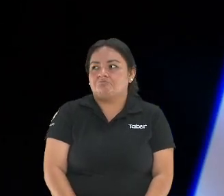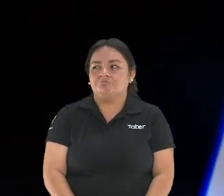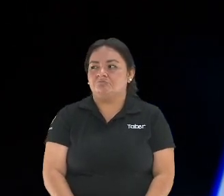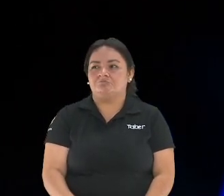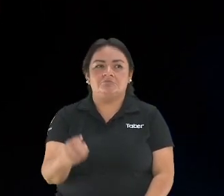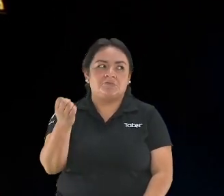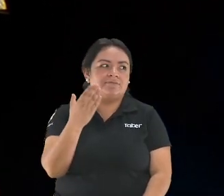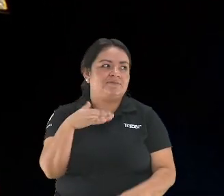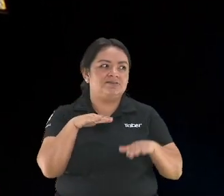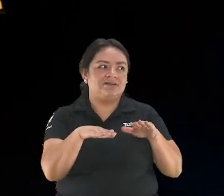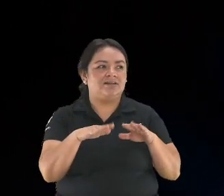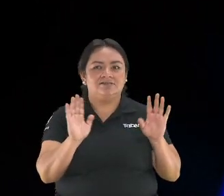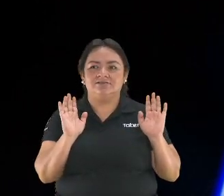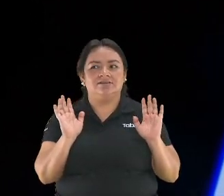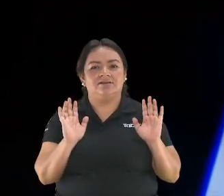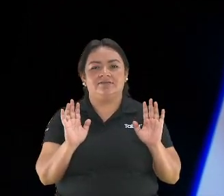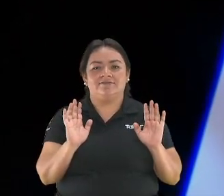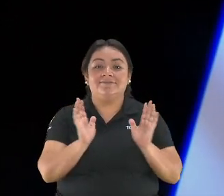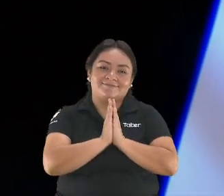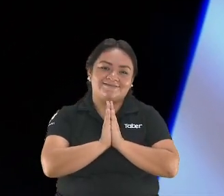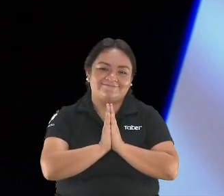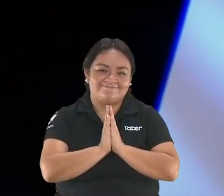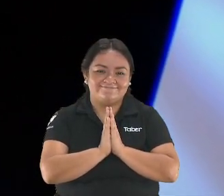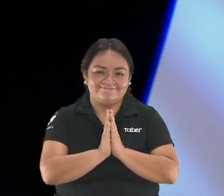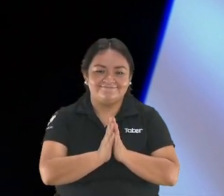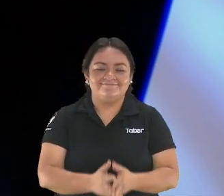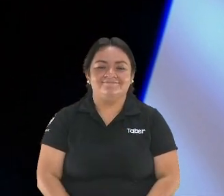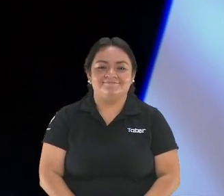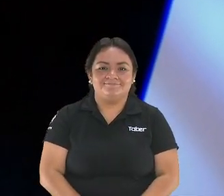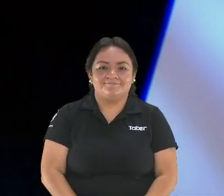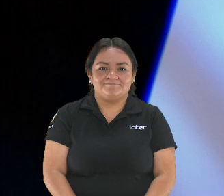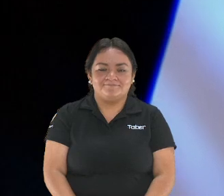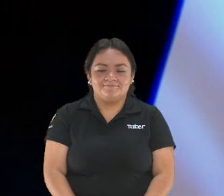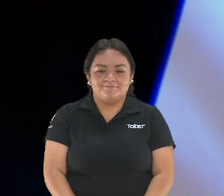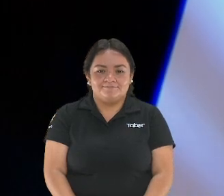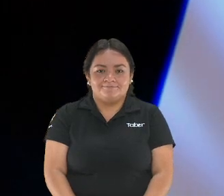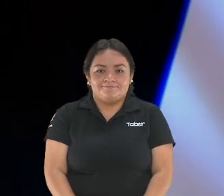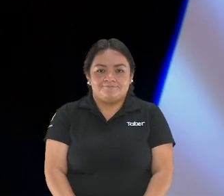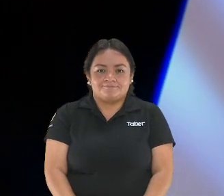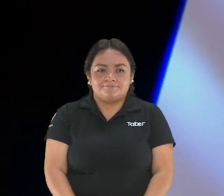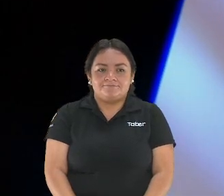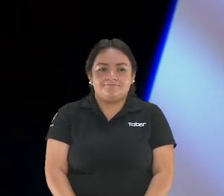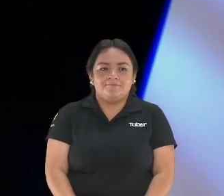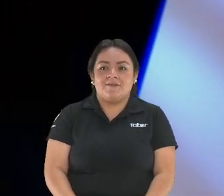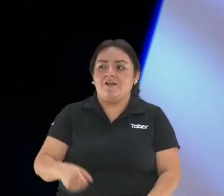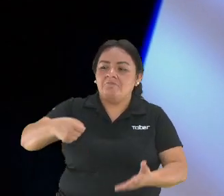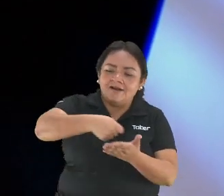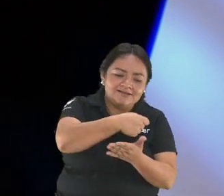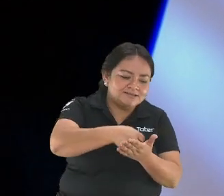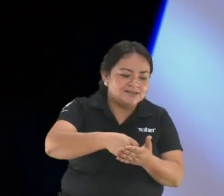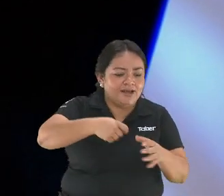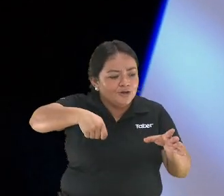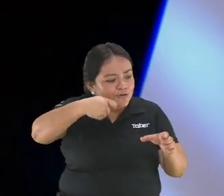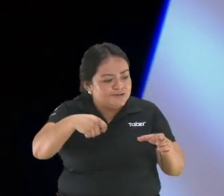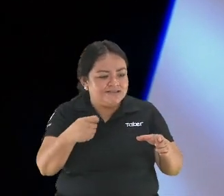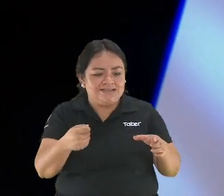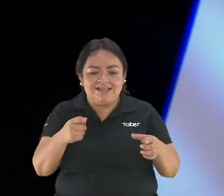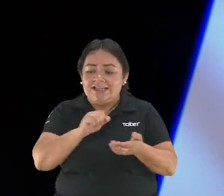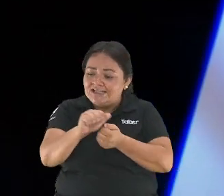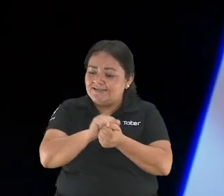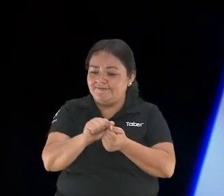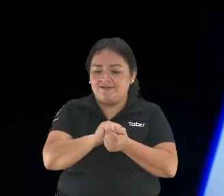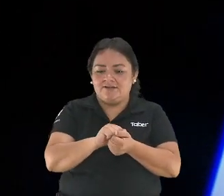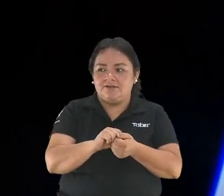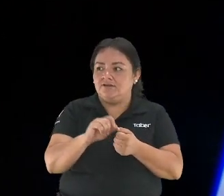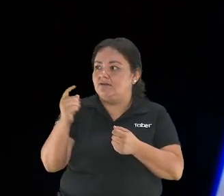agradece nada en esta casa a mi hermano lave planche cocine e hice esto